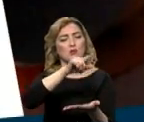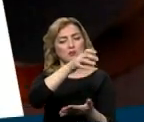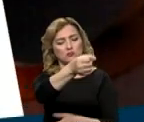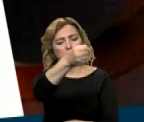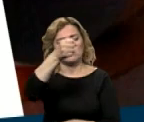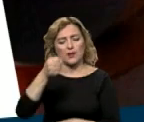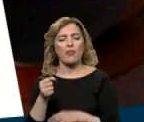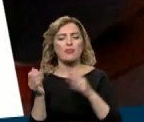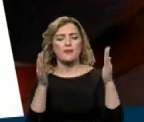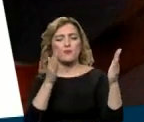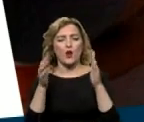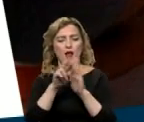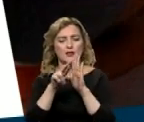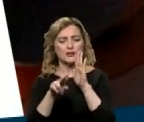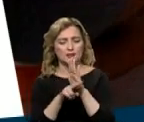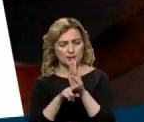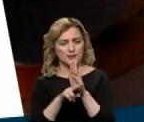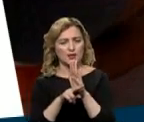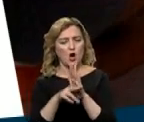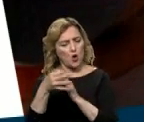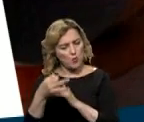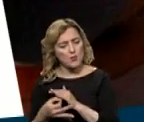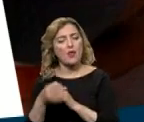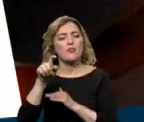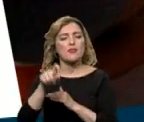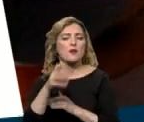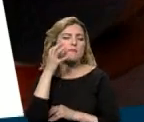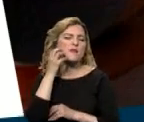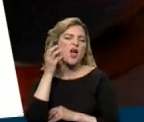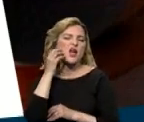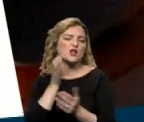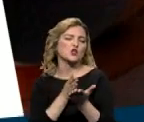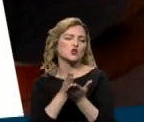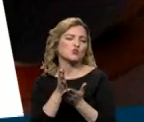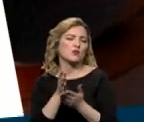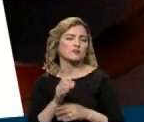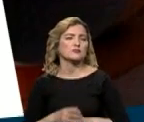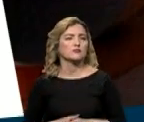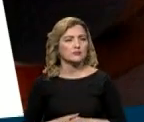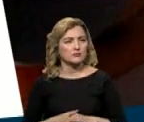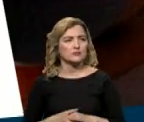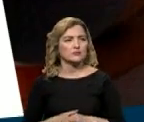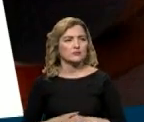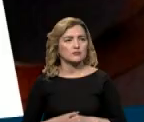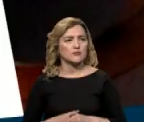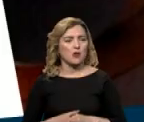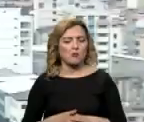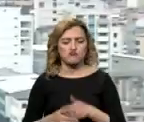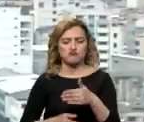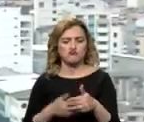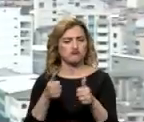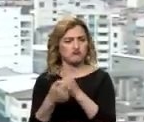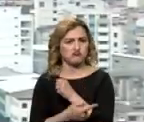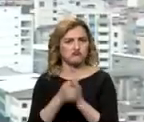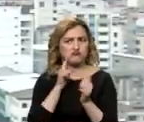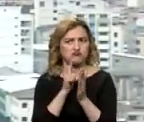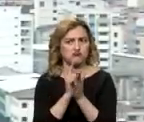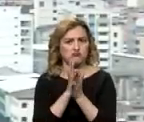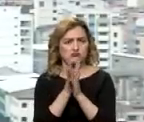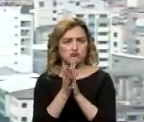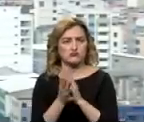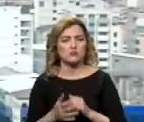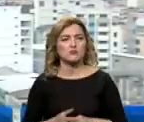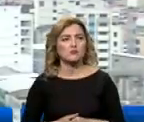los requisitos para ser juez de corte nacional, deberán tener experiencia en sus cargos y un buen récord disciplinario. Además, la presidenta